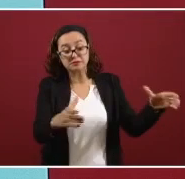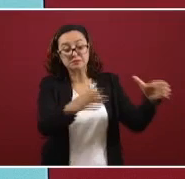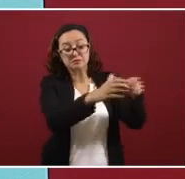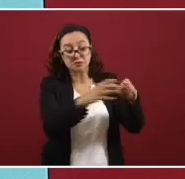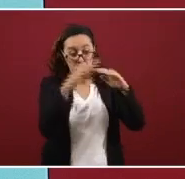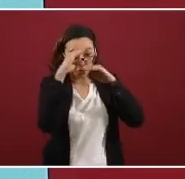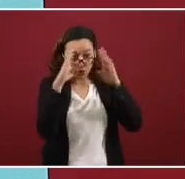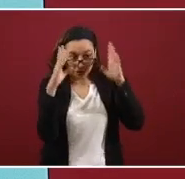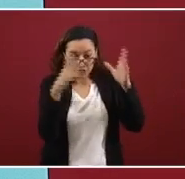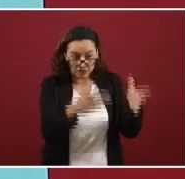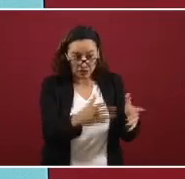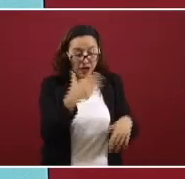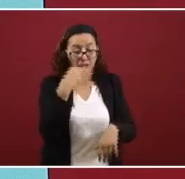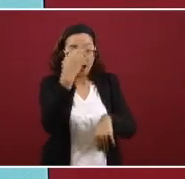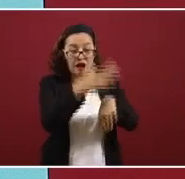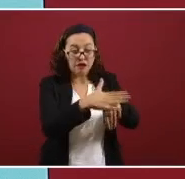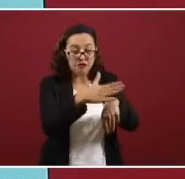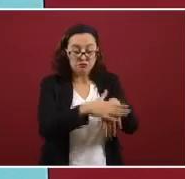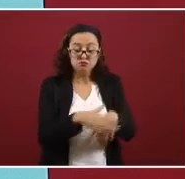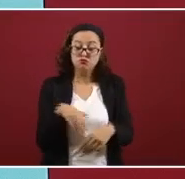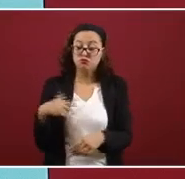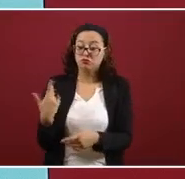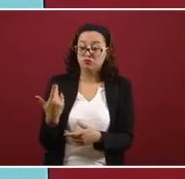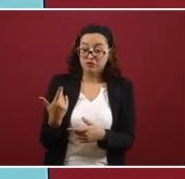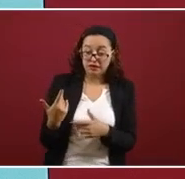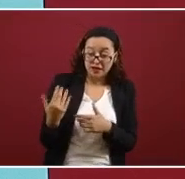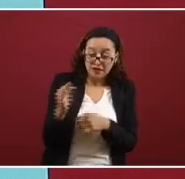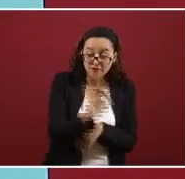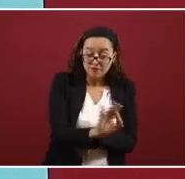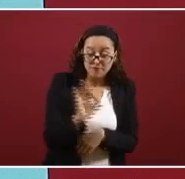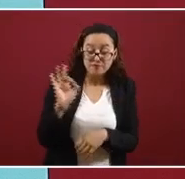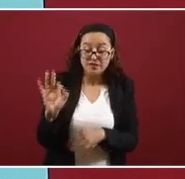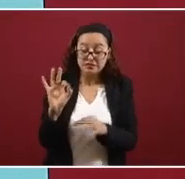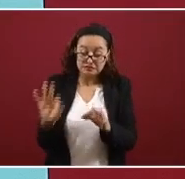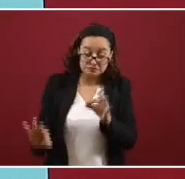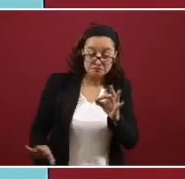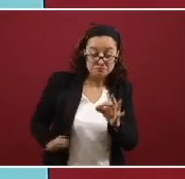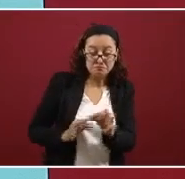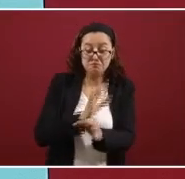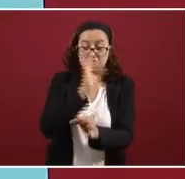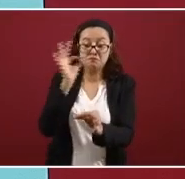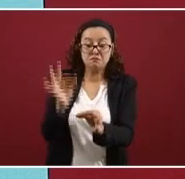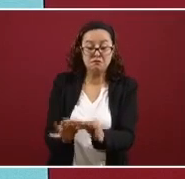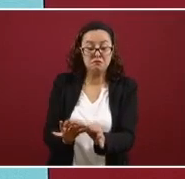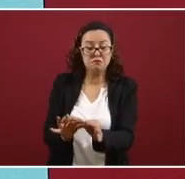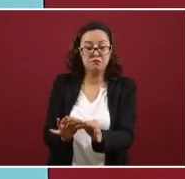la presidencia en el día preciso que marca